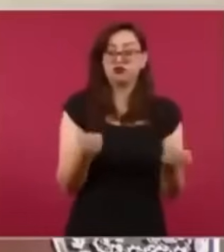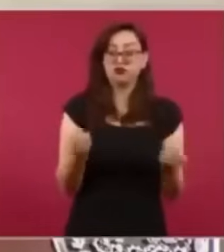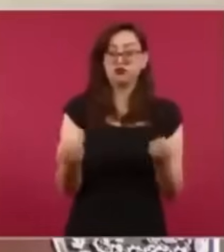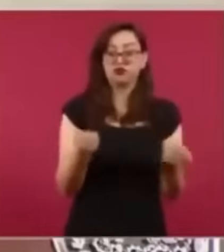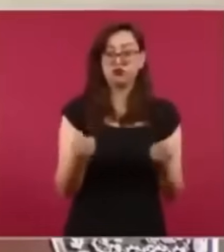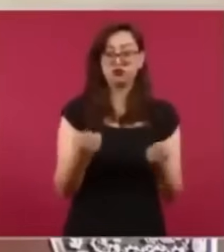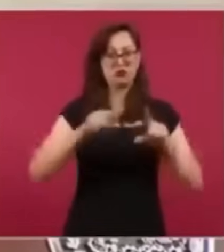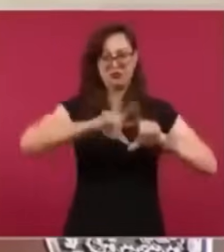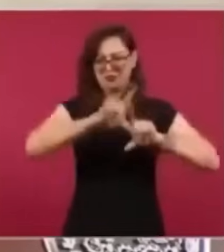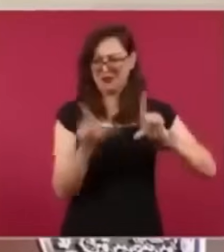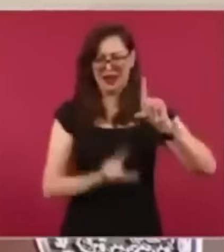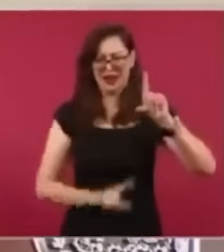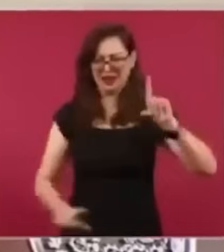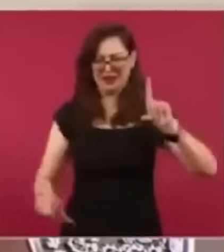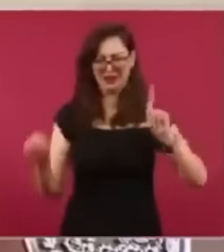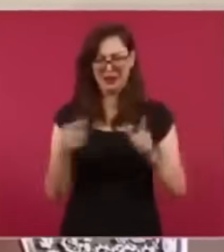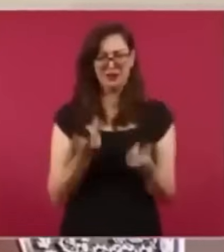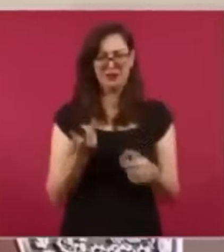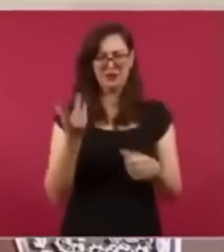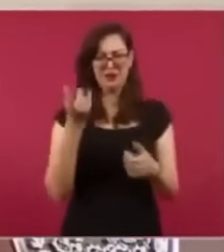todos los aeropuertos.